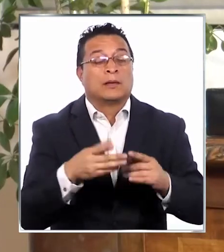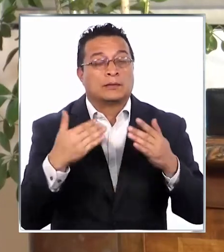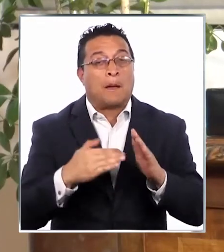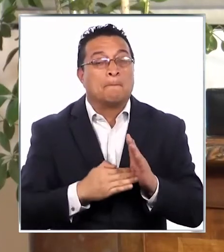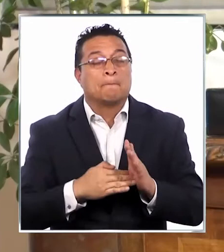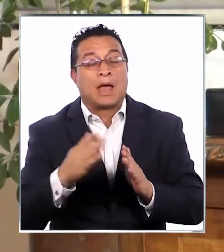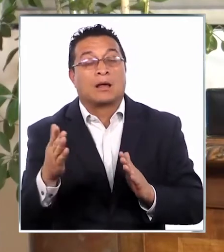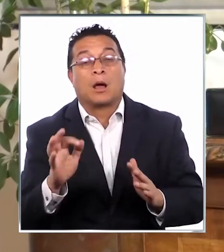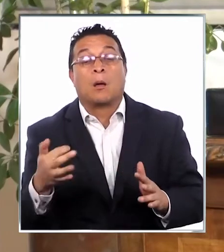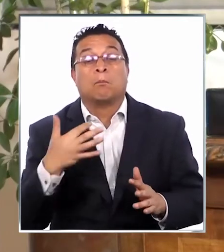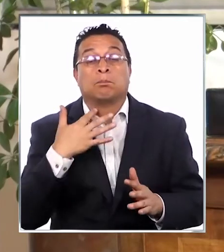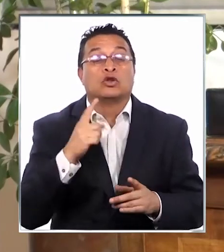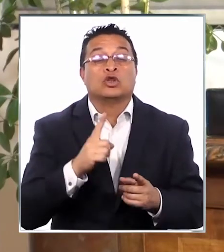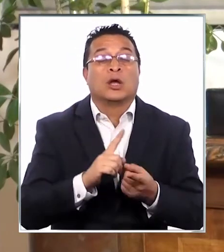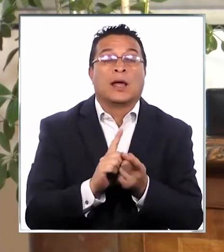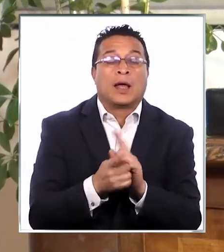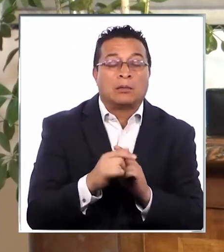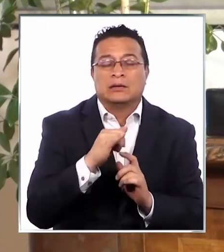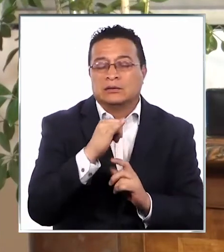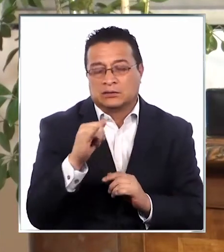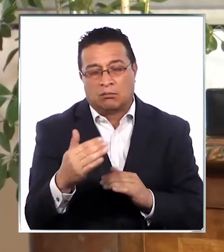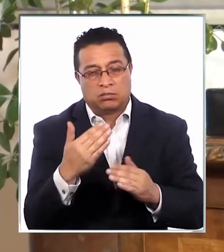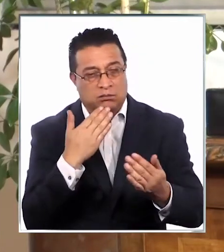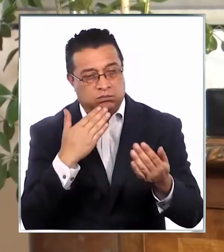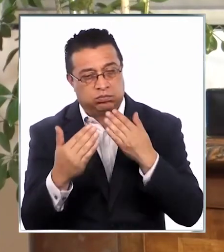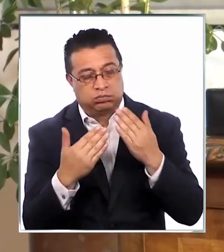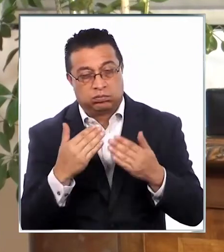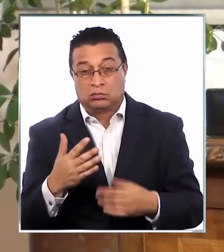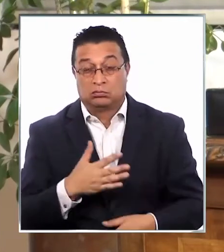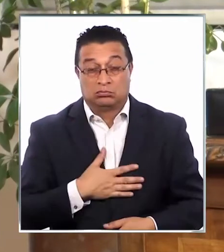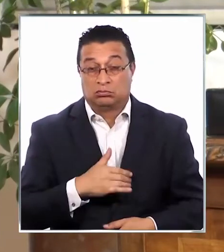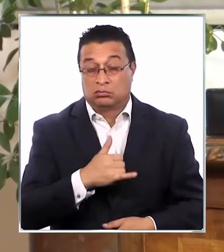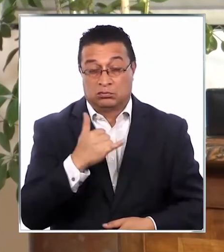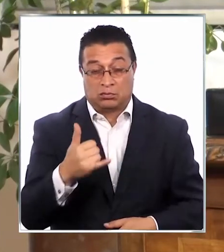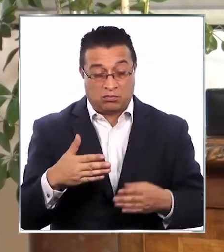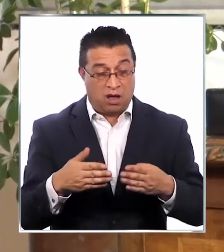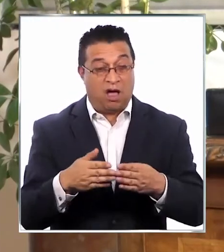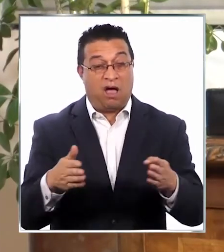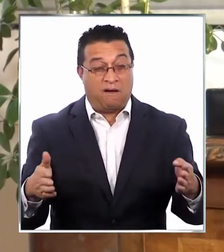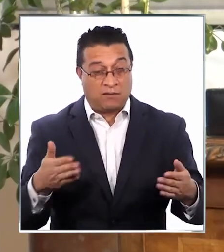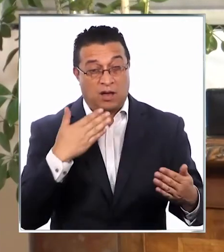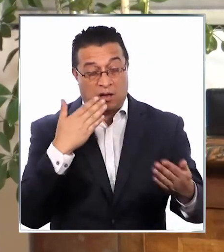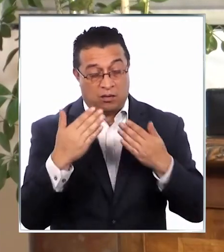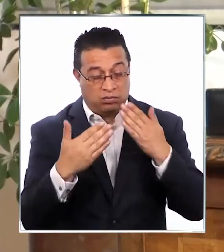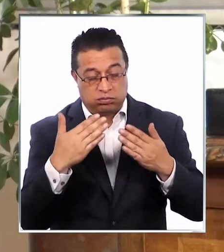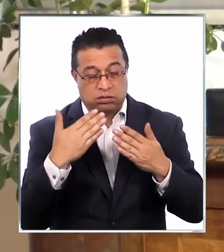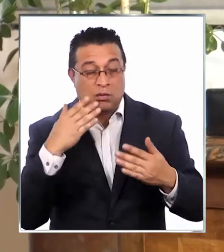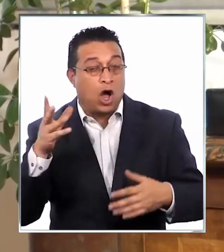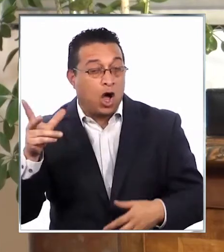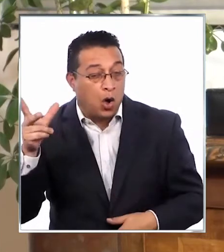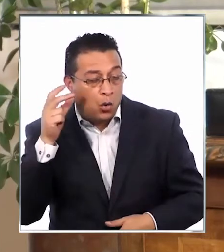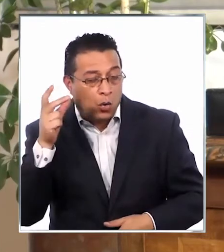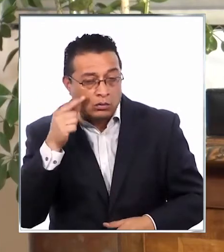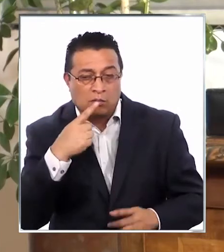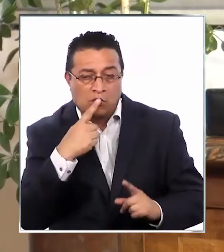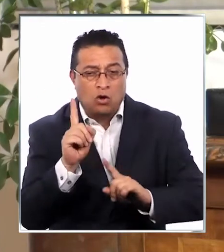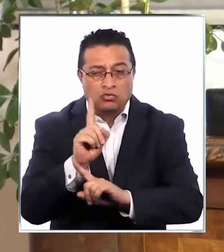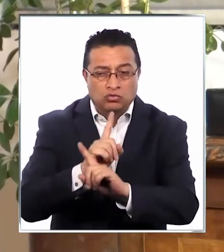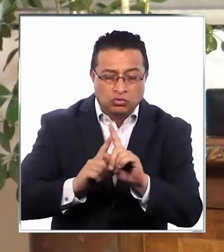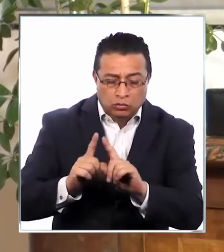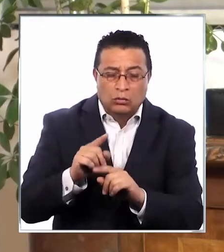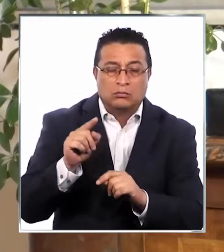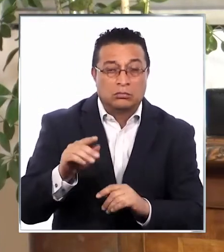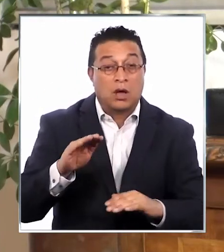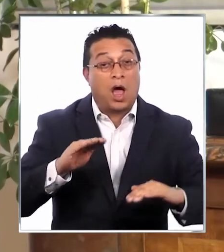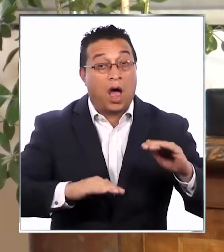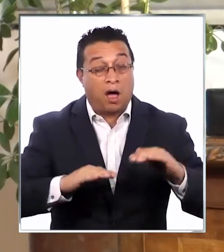4ª semana, ¿por qué no hemos cambiado? Siempre hay diálogo. Yo soy muy abierto a dialogar, a conversar, a escuchar sus argumentos